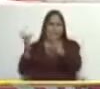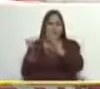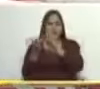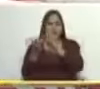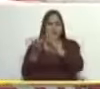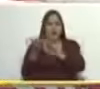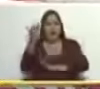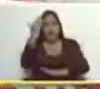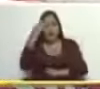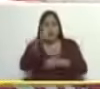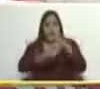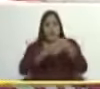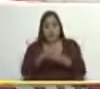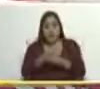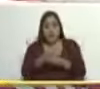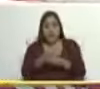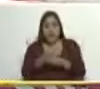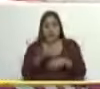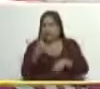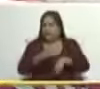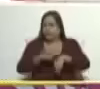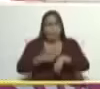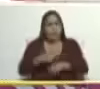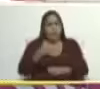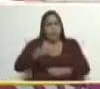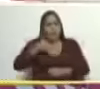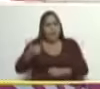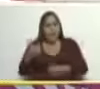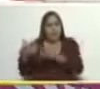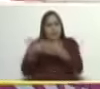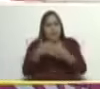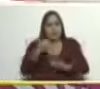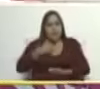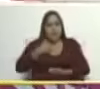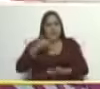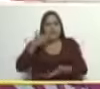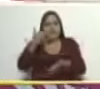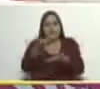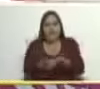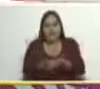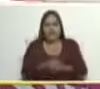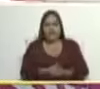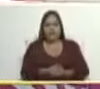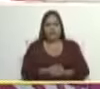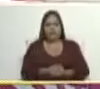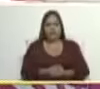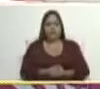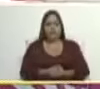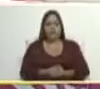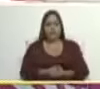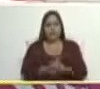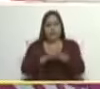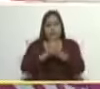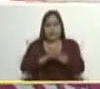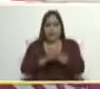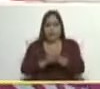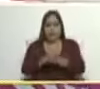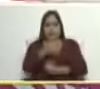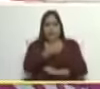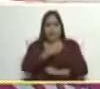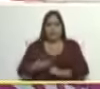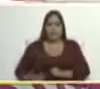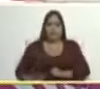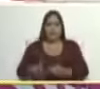sabiendo lo que hay que hacer en cada momento y en cada batalla. Gracias, querido compañero,